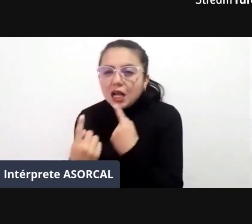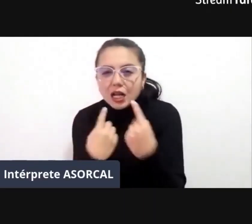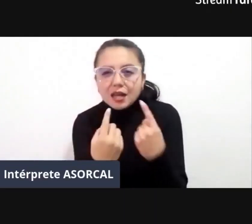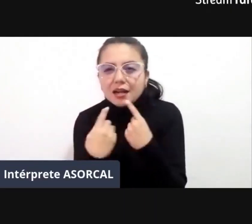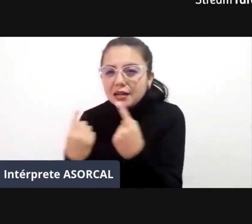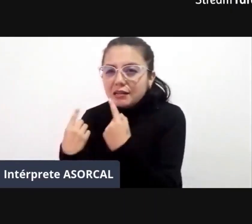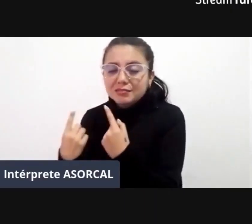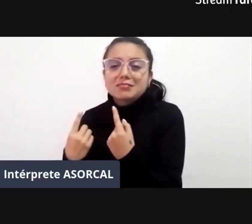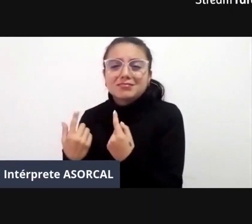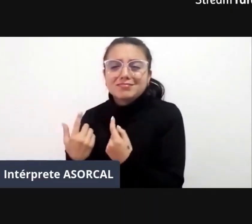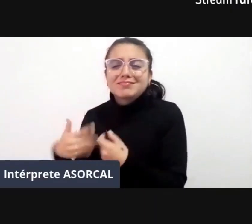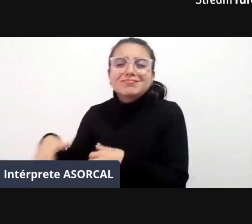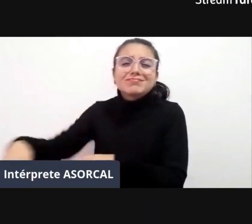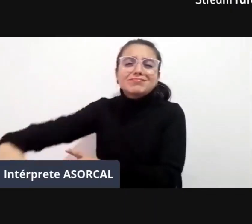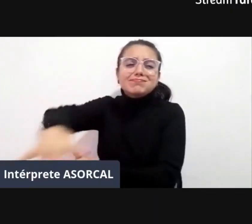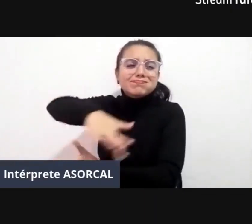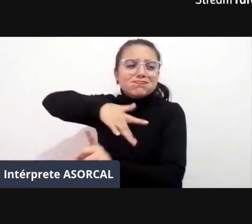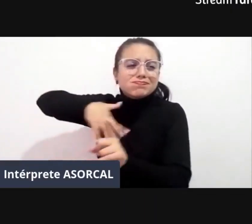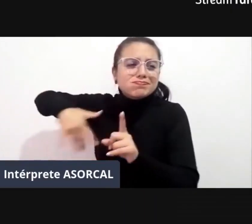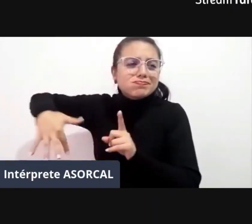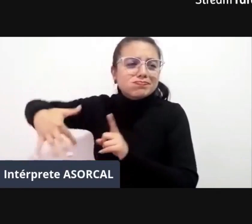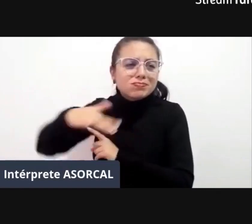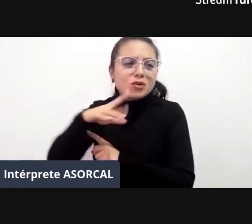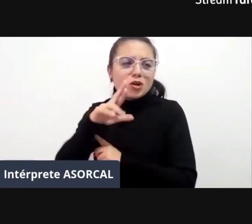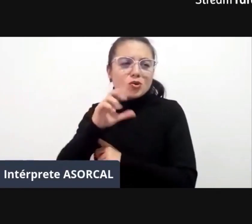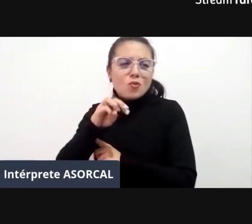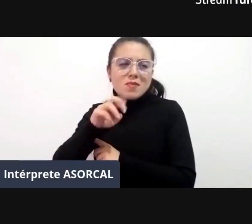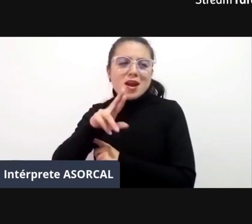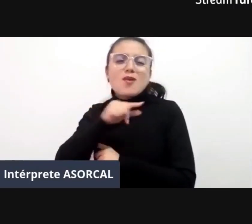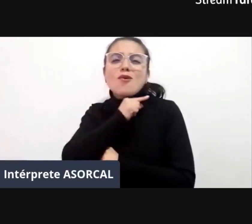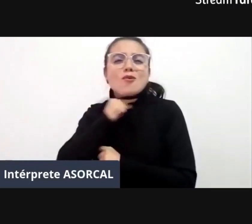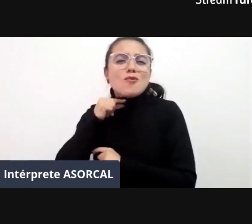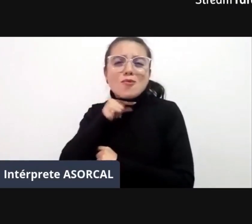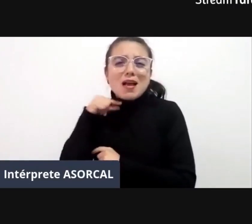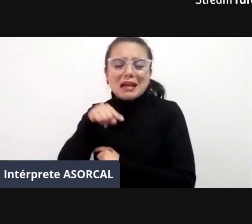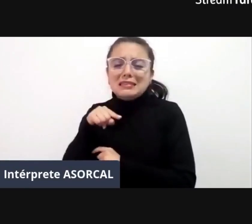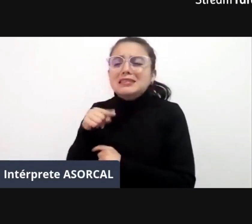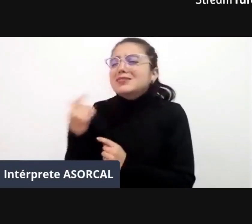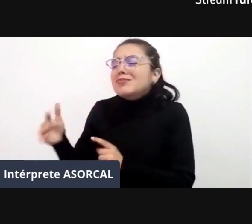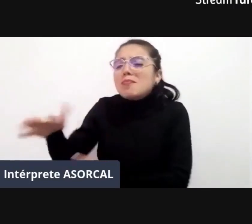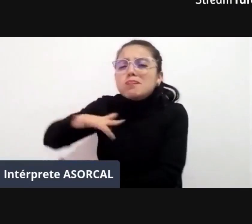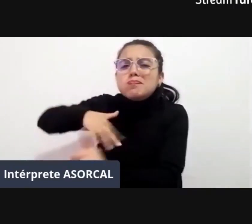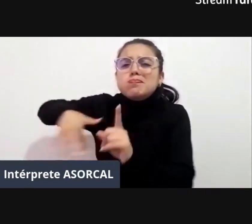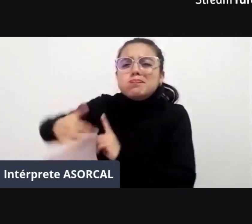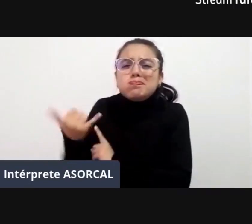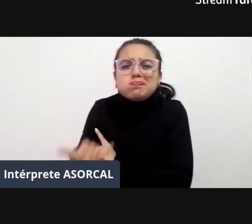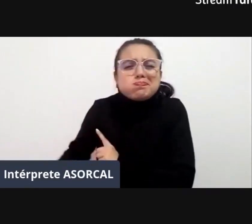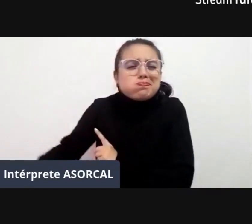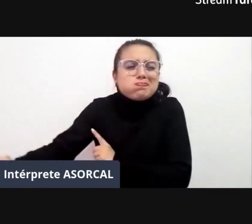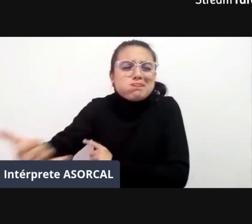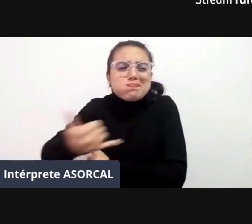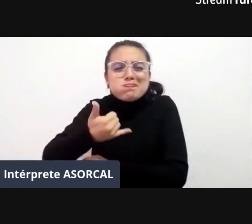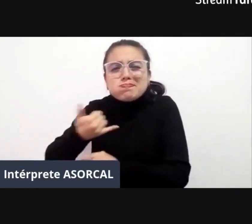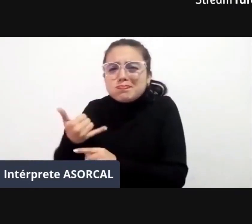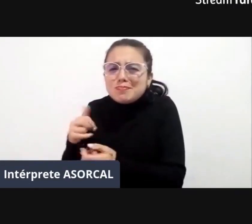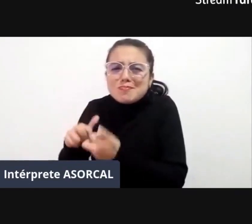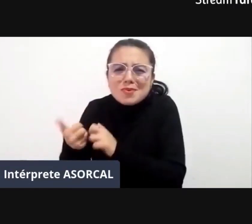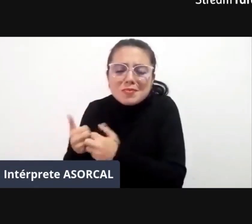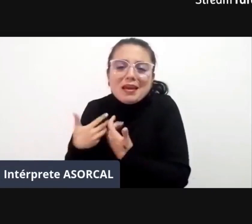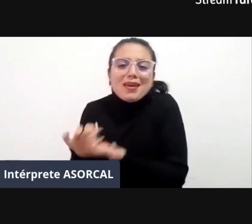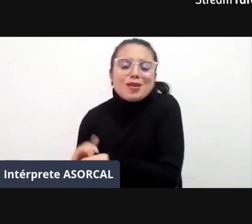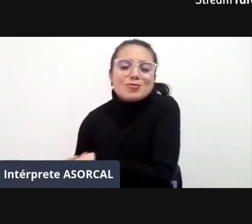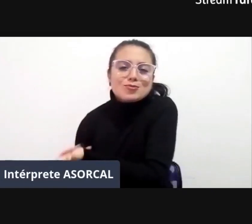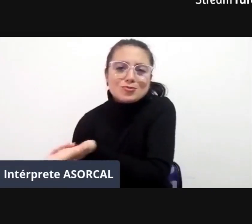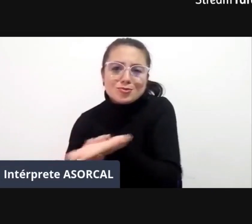de radicalidad de las posturas y de las opciones. Leo una